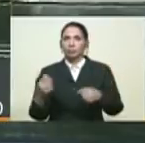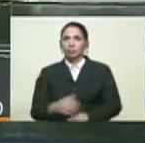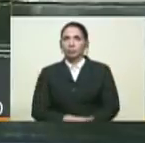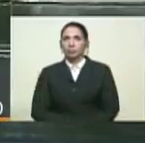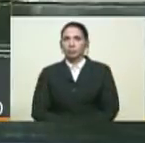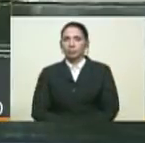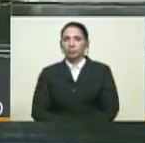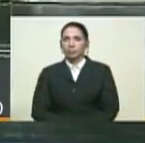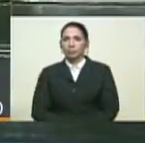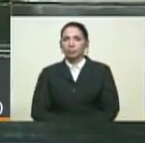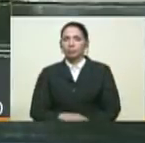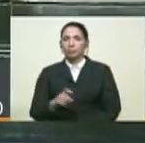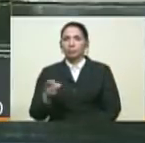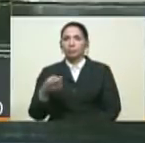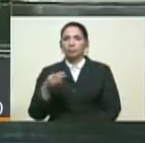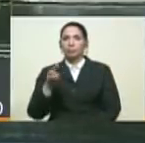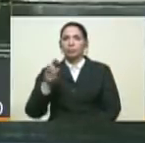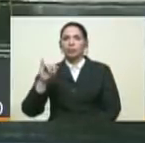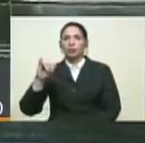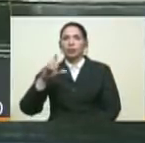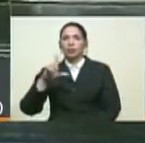con Guillermo García Ponce al frente